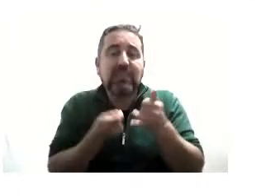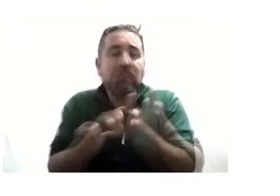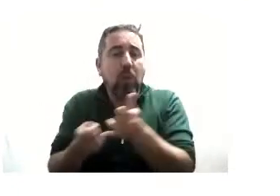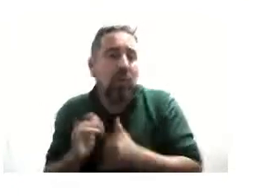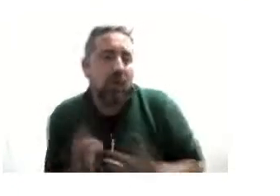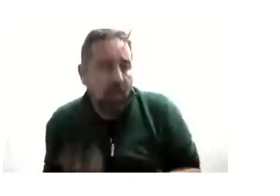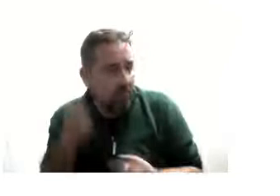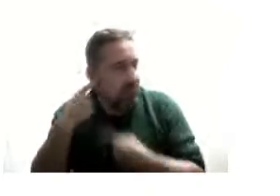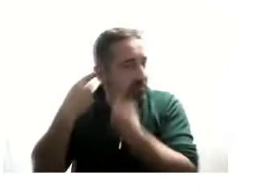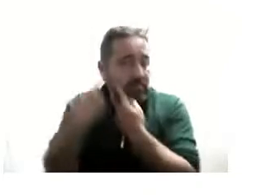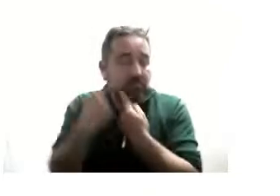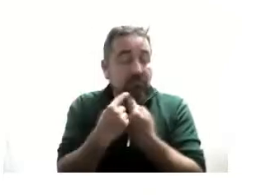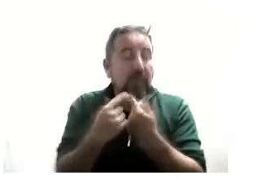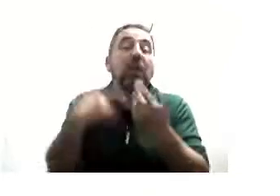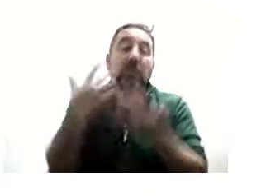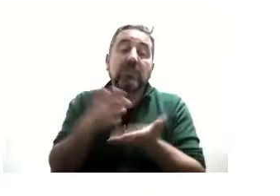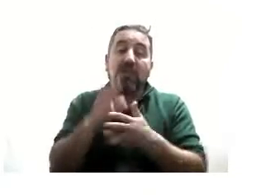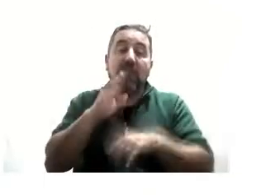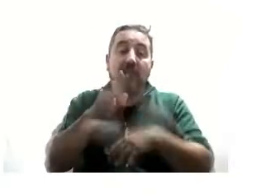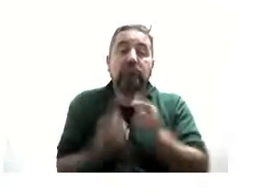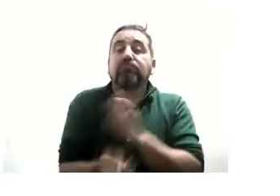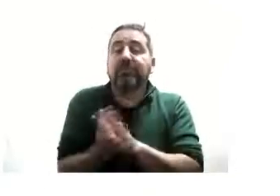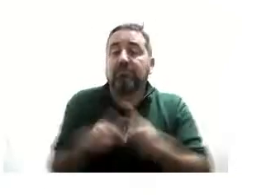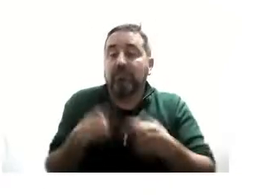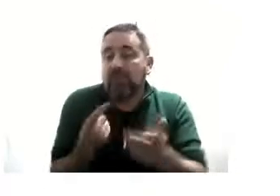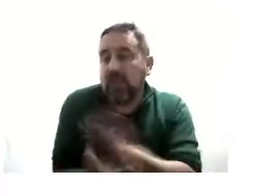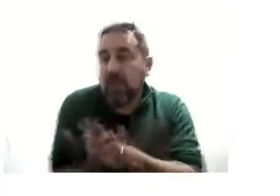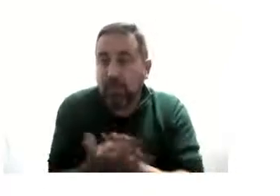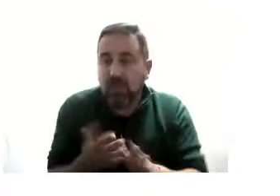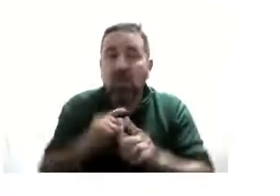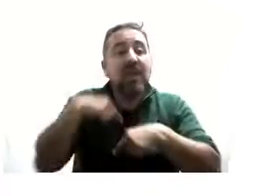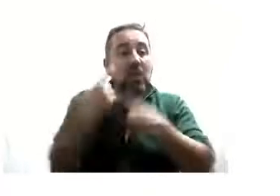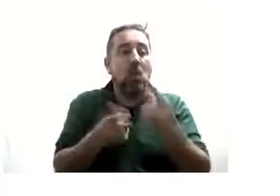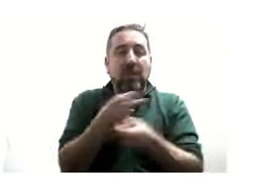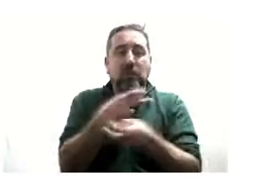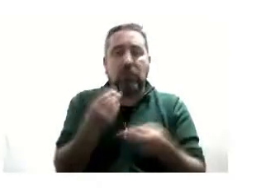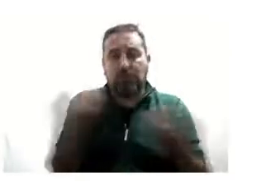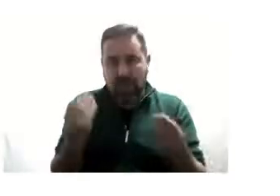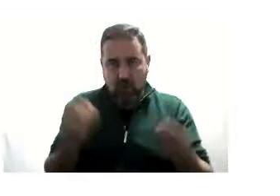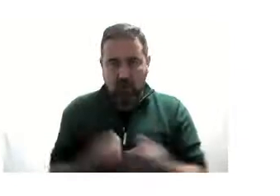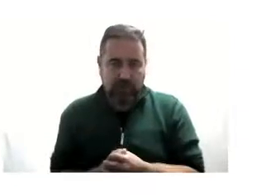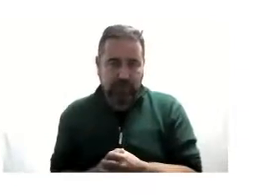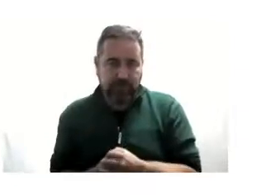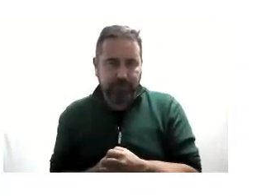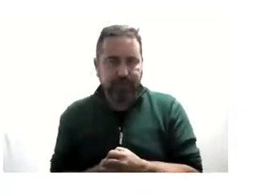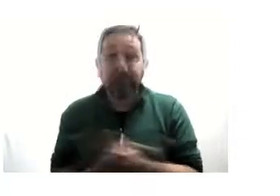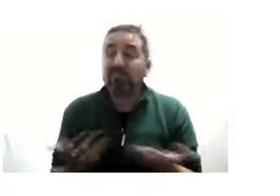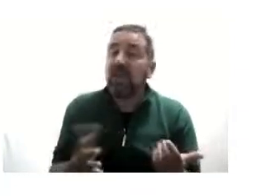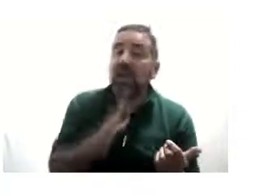coclear, esa vía auditiva estimulada va a reaccionar más rápido y en principio los resultados van a ser mejor. La causa de la